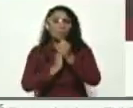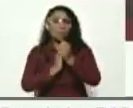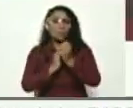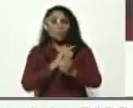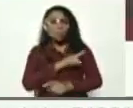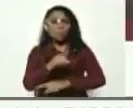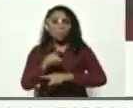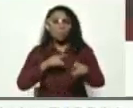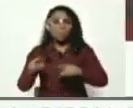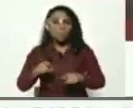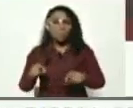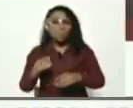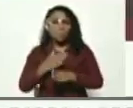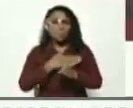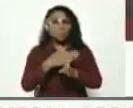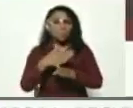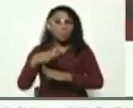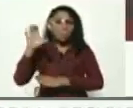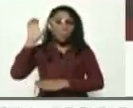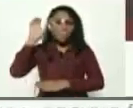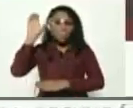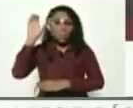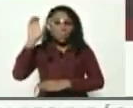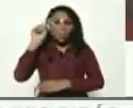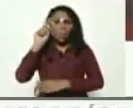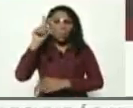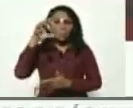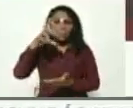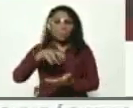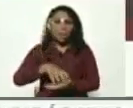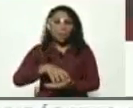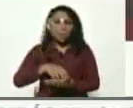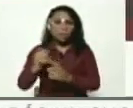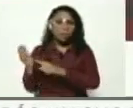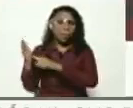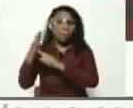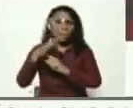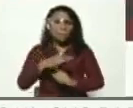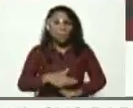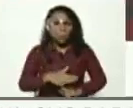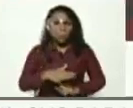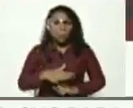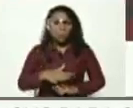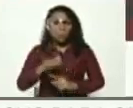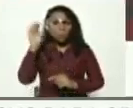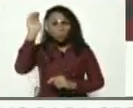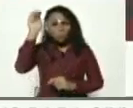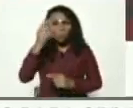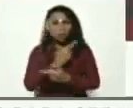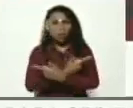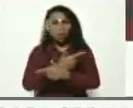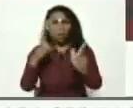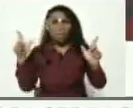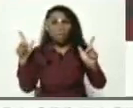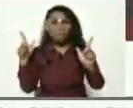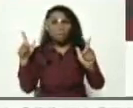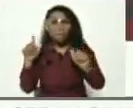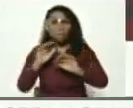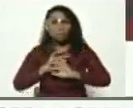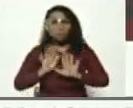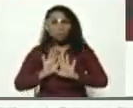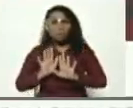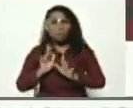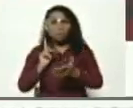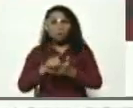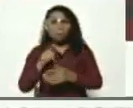dirigidos, comparten una patria, un estado de opresión y un destino de liberación. Ya llegará